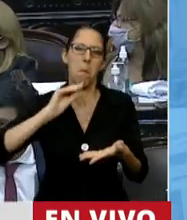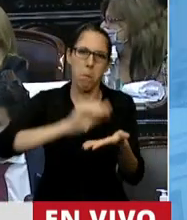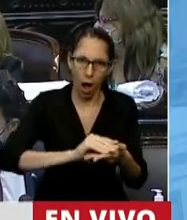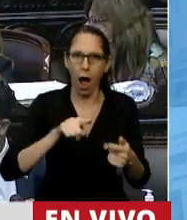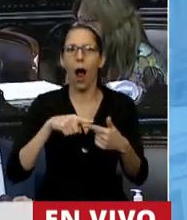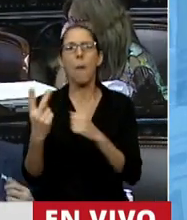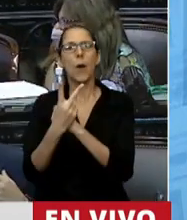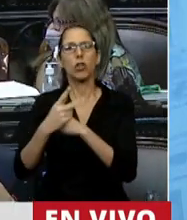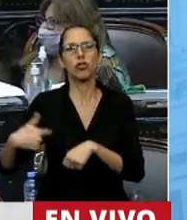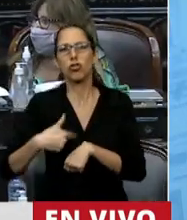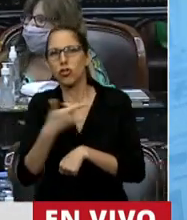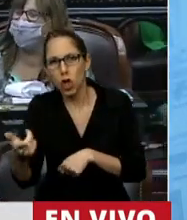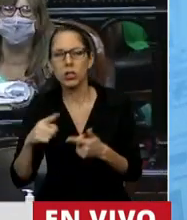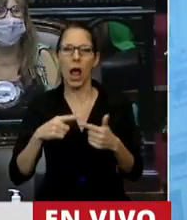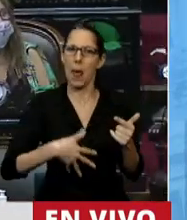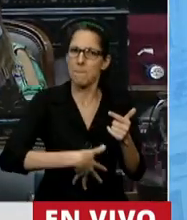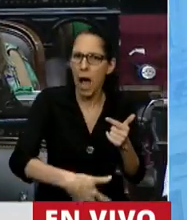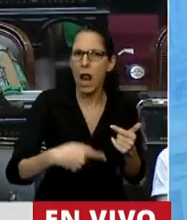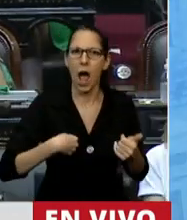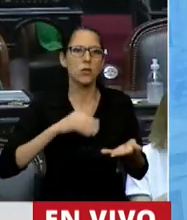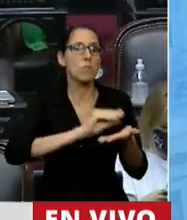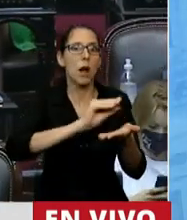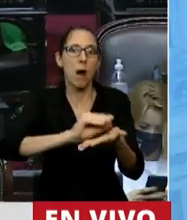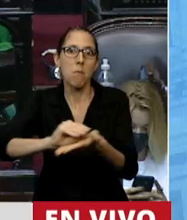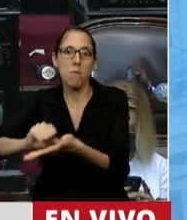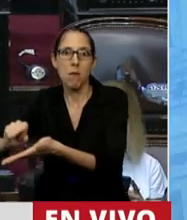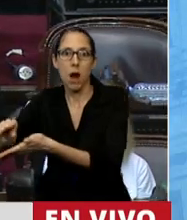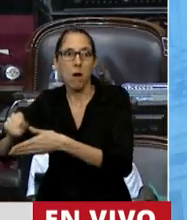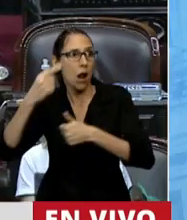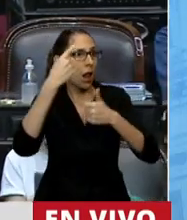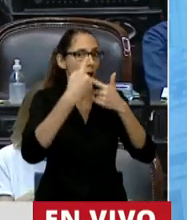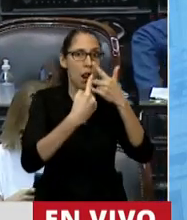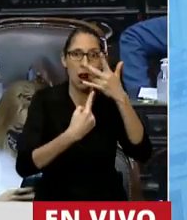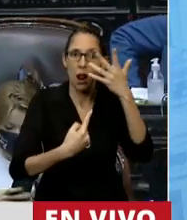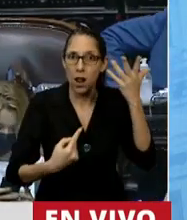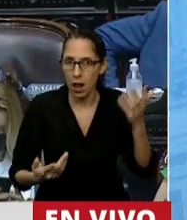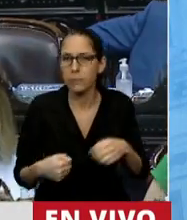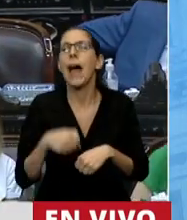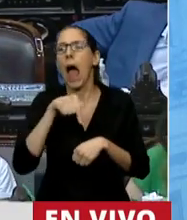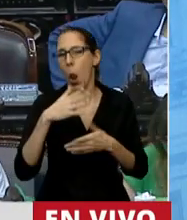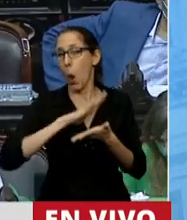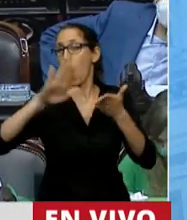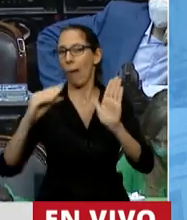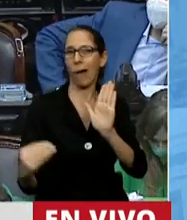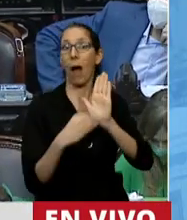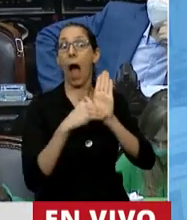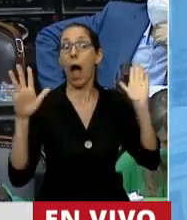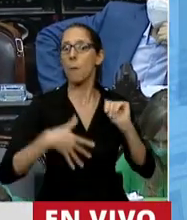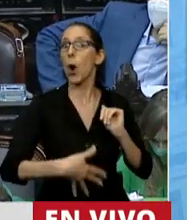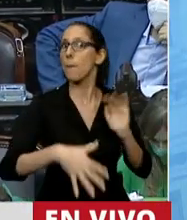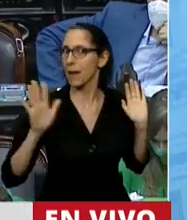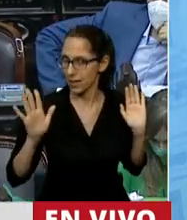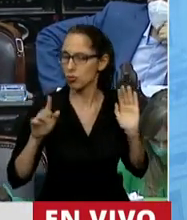social, asignación del embarazo. Es el nuevo inciso del artículo 6 de esta